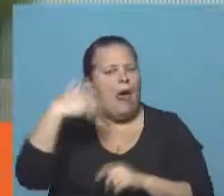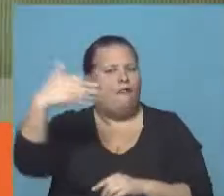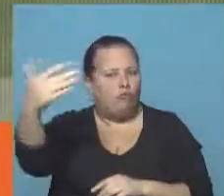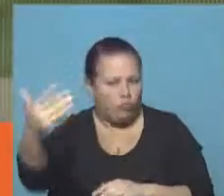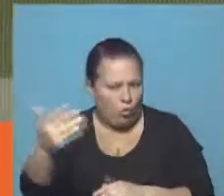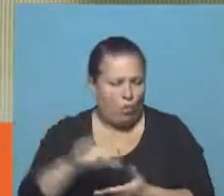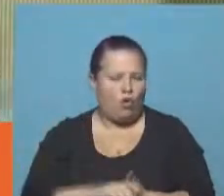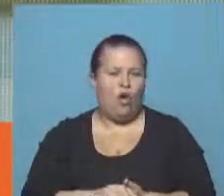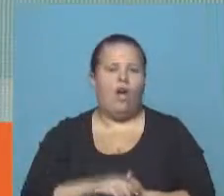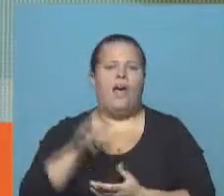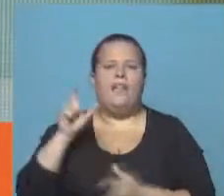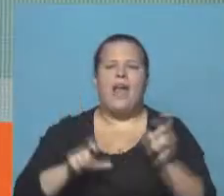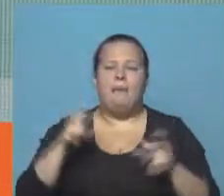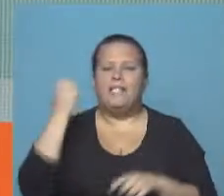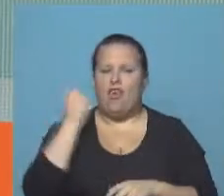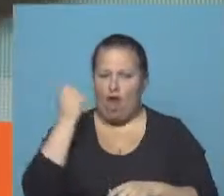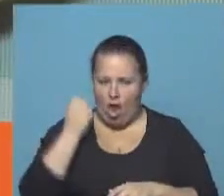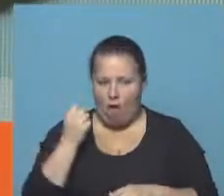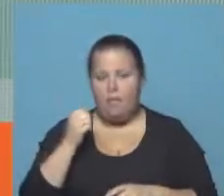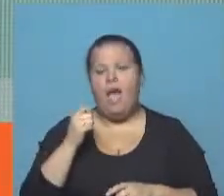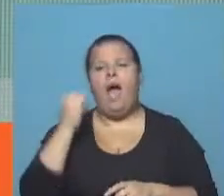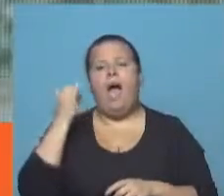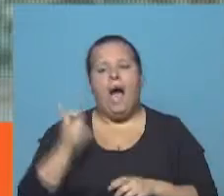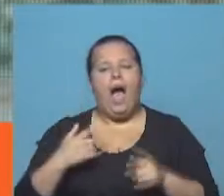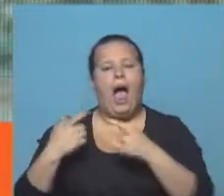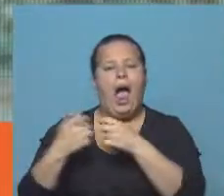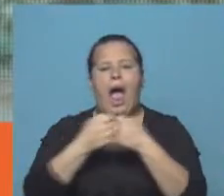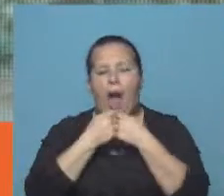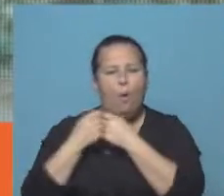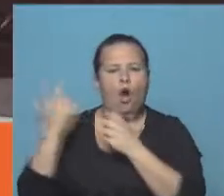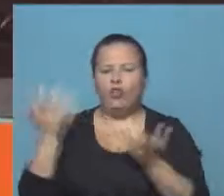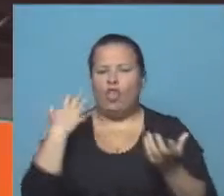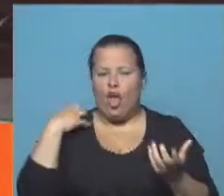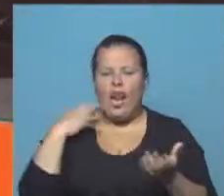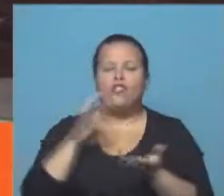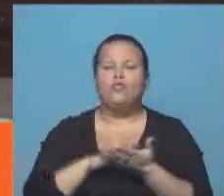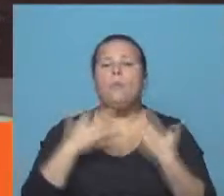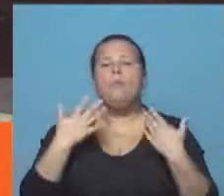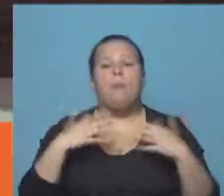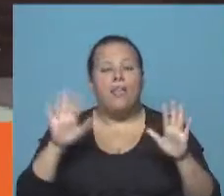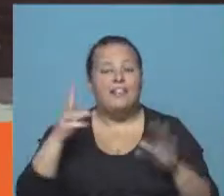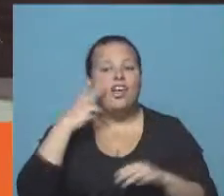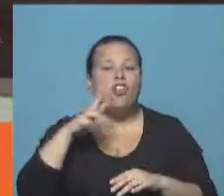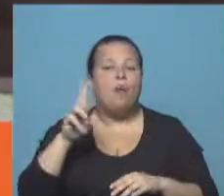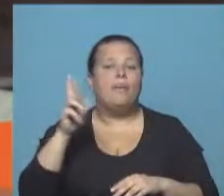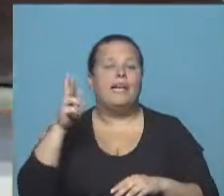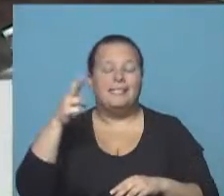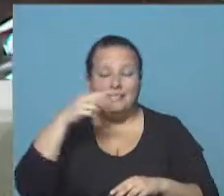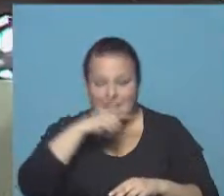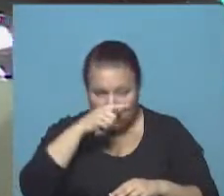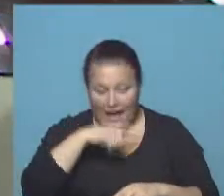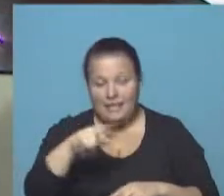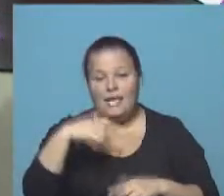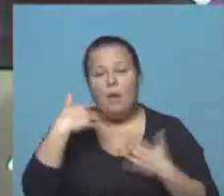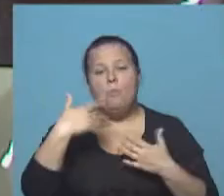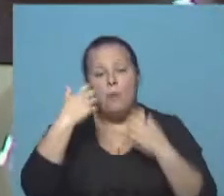expectativas de los agentes económicos y hay un consenso general en torno al hecho de que probablemente el 2007 sea el año en el que